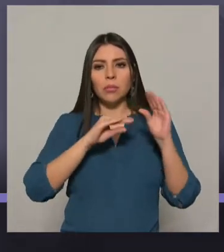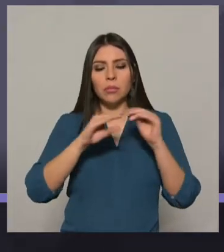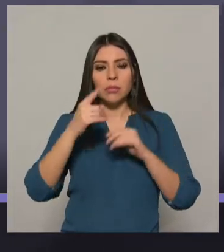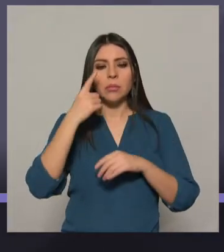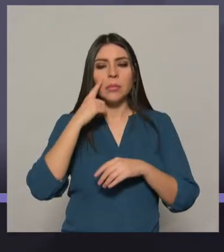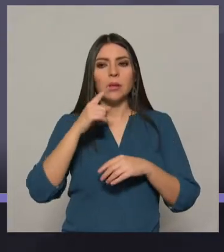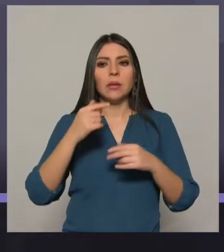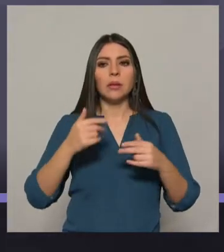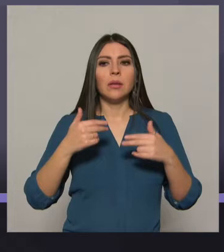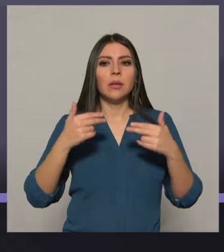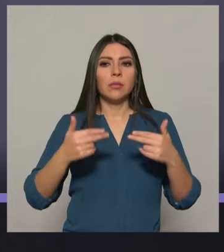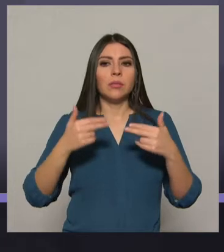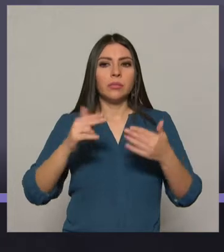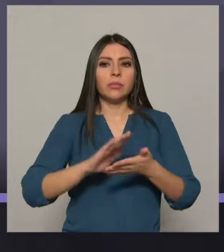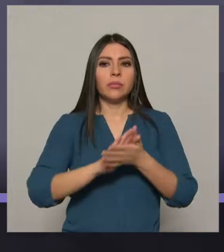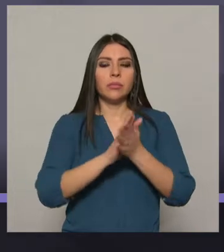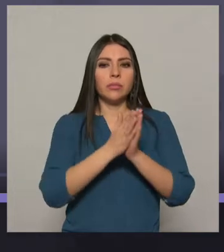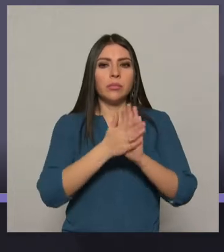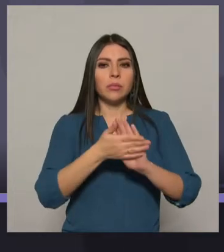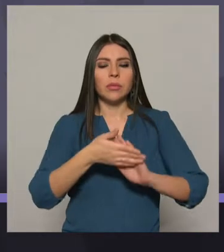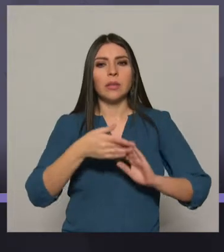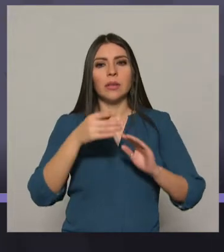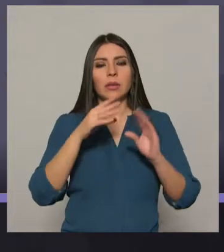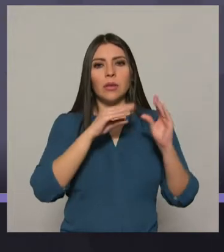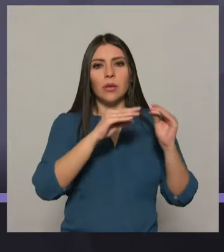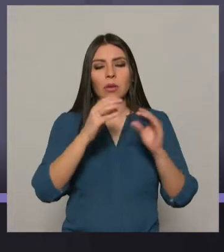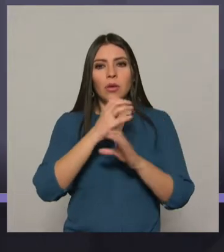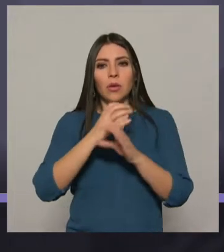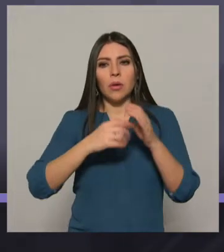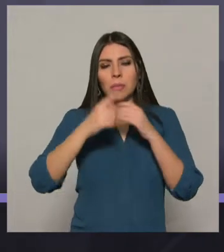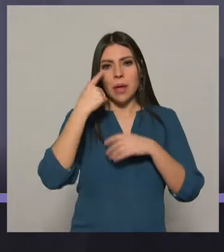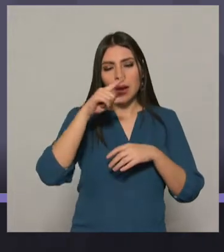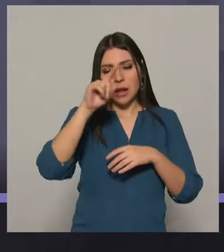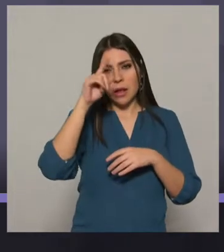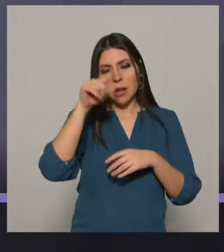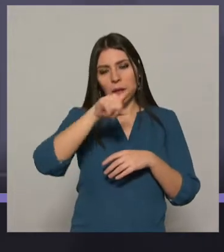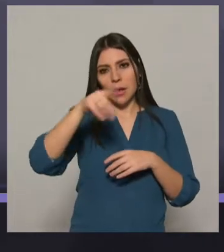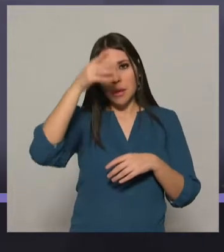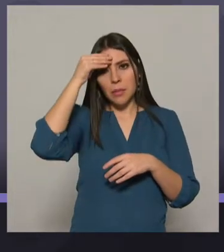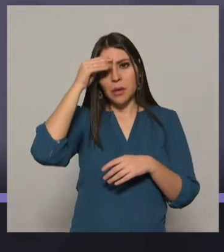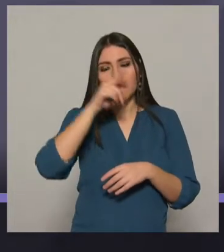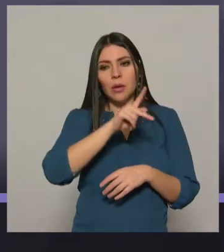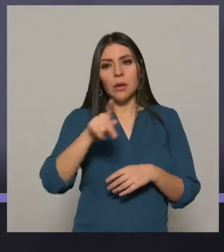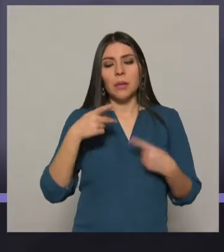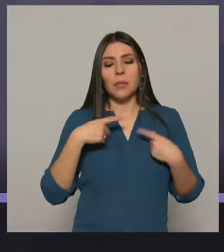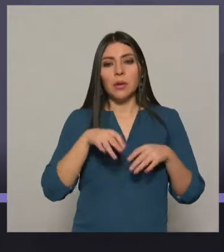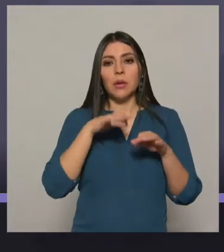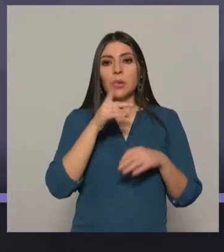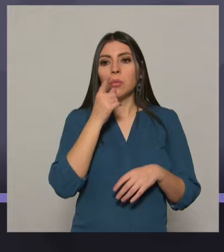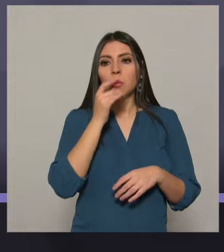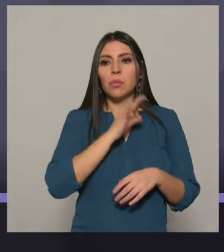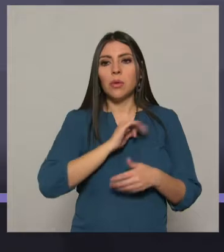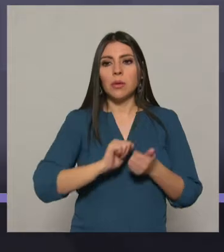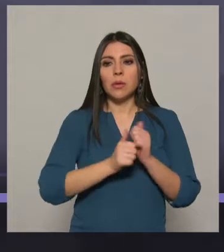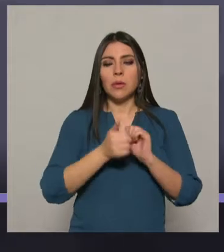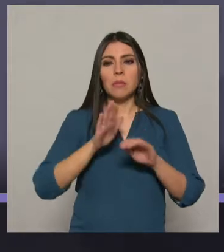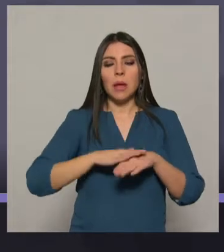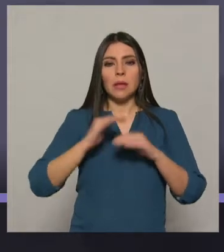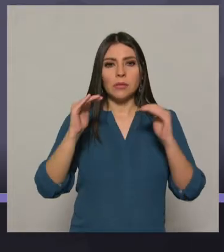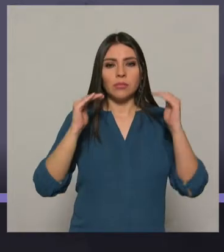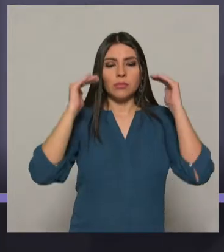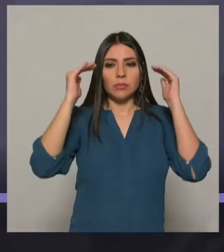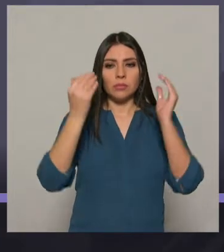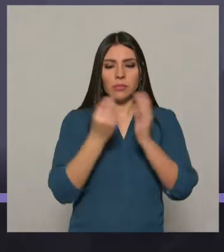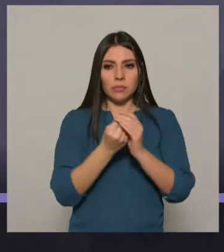través de la generación, por supuesto, de conocimiento, a que los elementos de seguridad tengan una mayor capacitación.